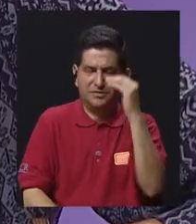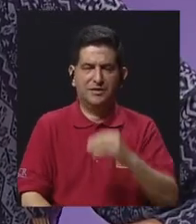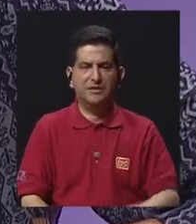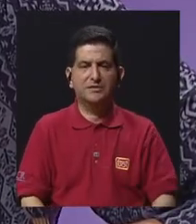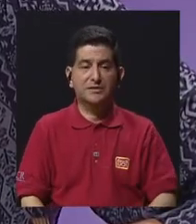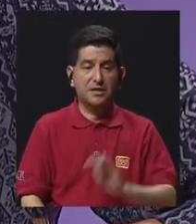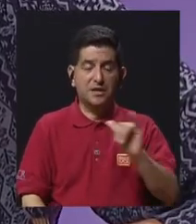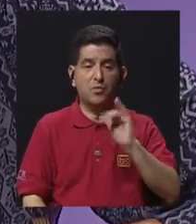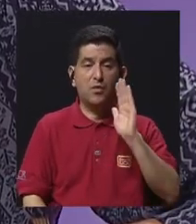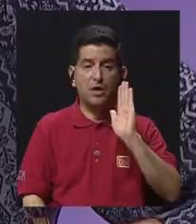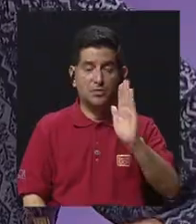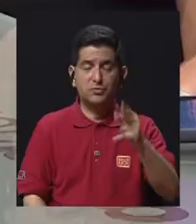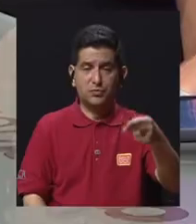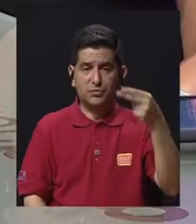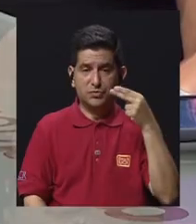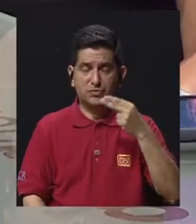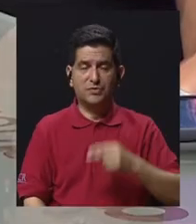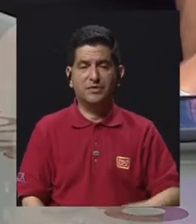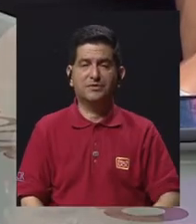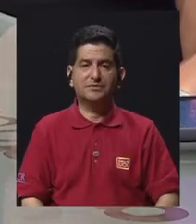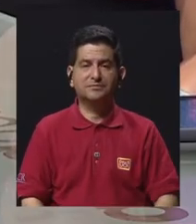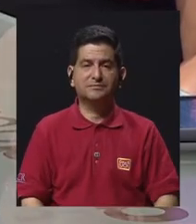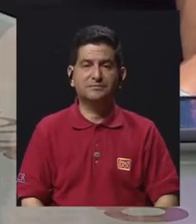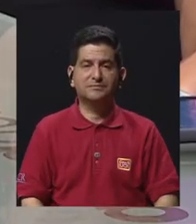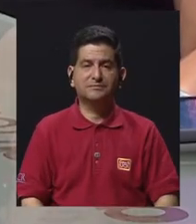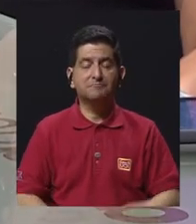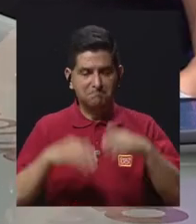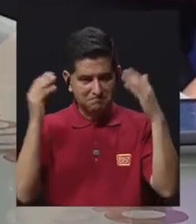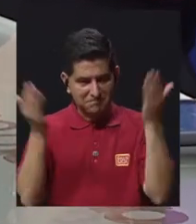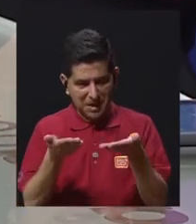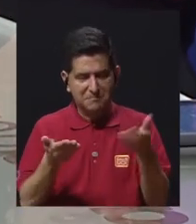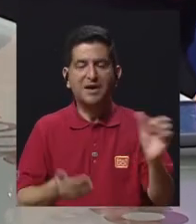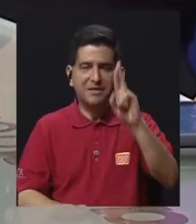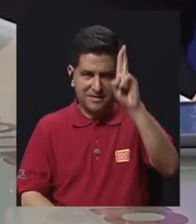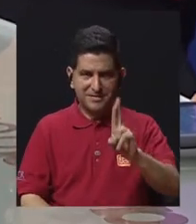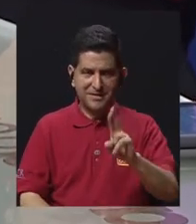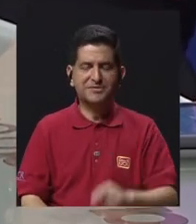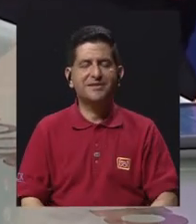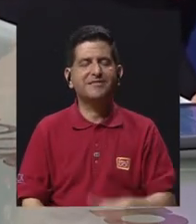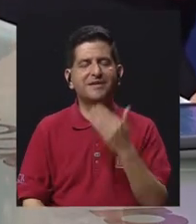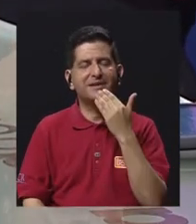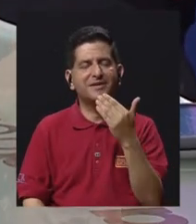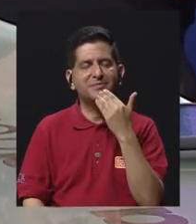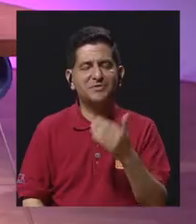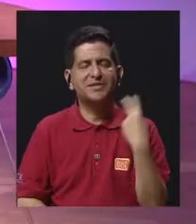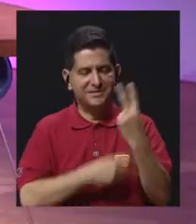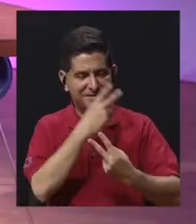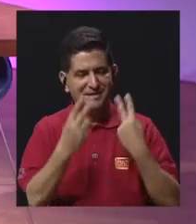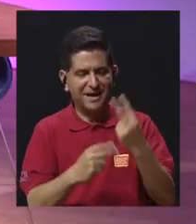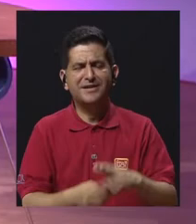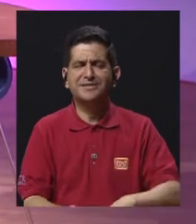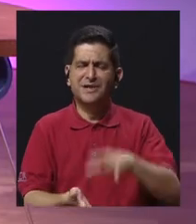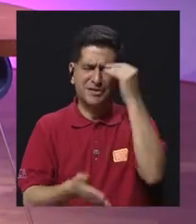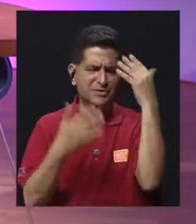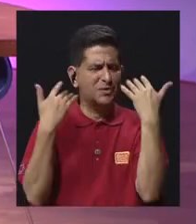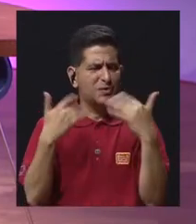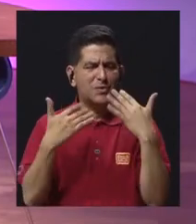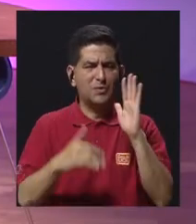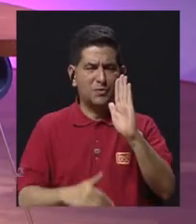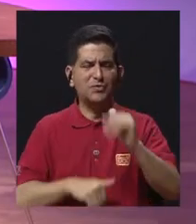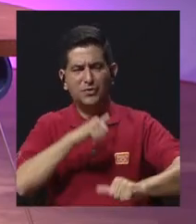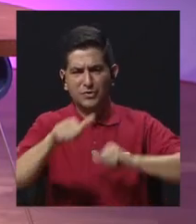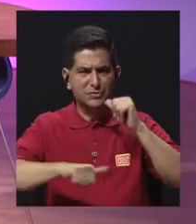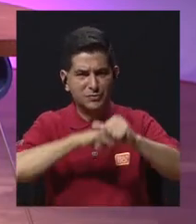sus historias con nosotras. Bienvenidas a Costa Rica y muchas gracias por su visita, hemos aprendido muchísimo de sus